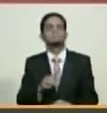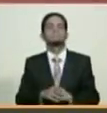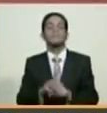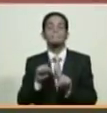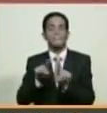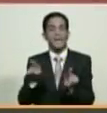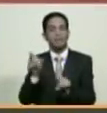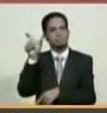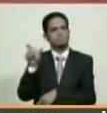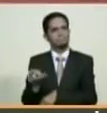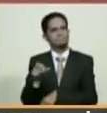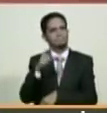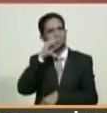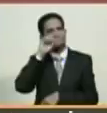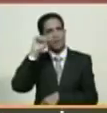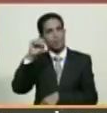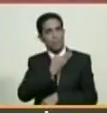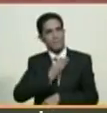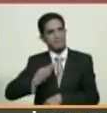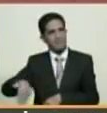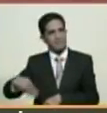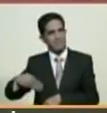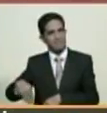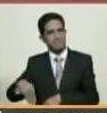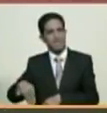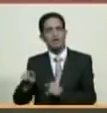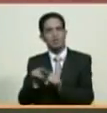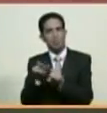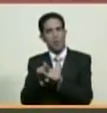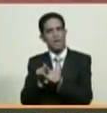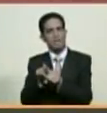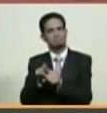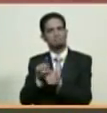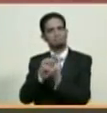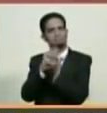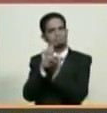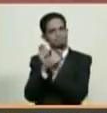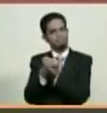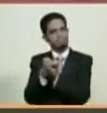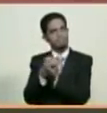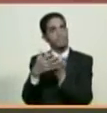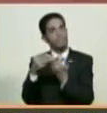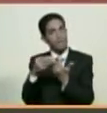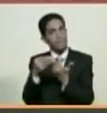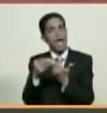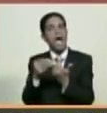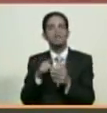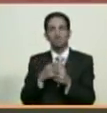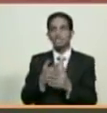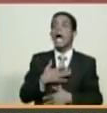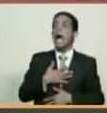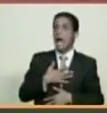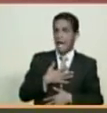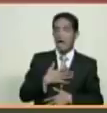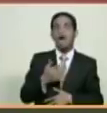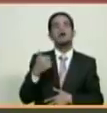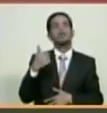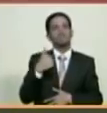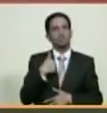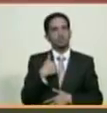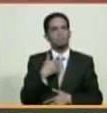presidente Maduro, así como ellos dolarizaron los precios, Maduro le dijo, ok, yo petrolizo los salarios,